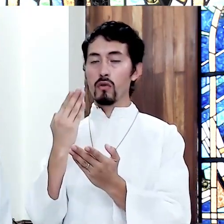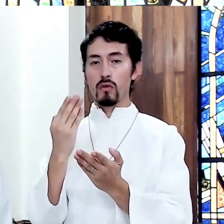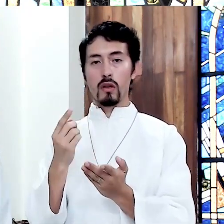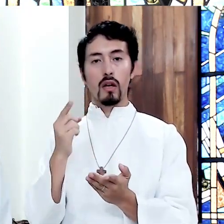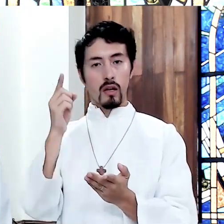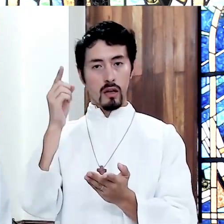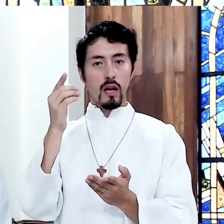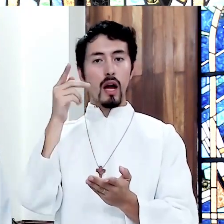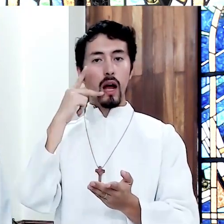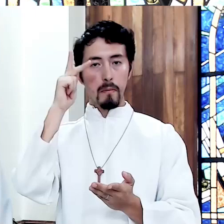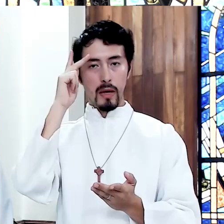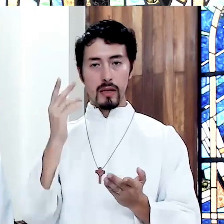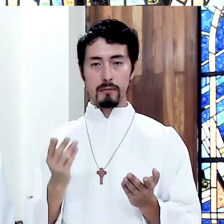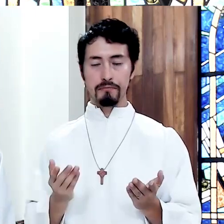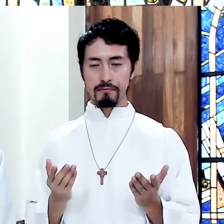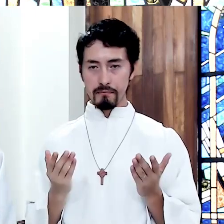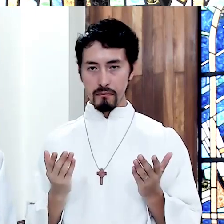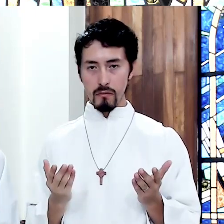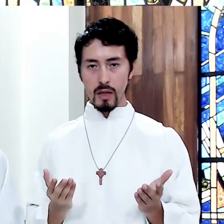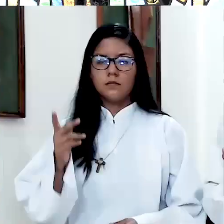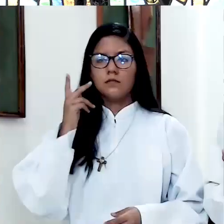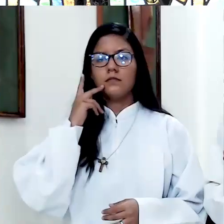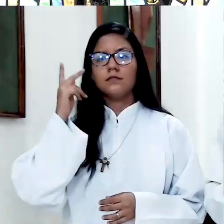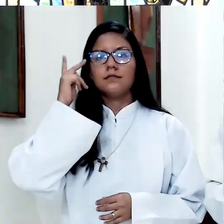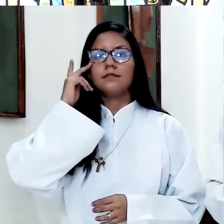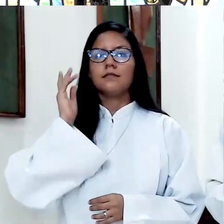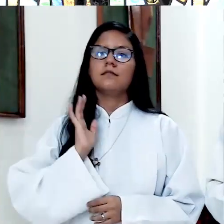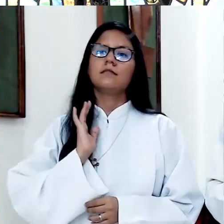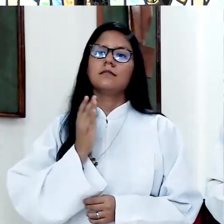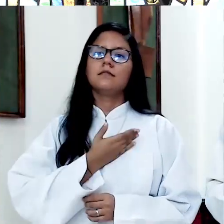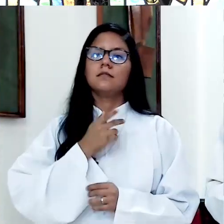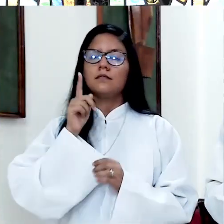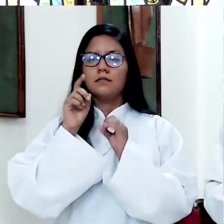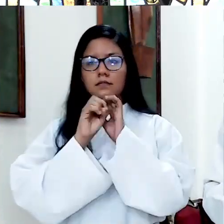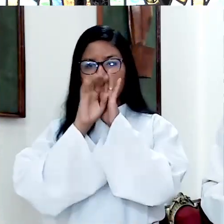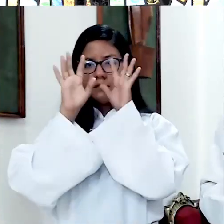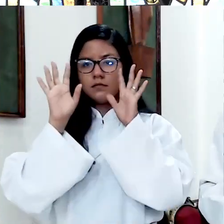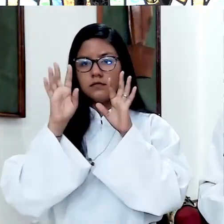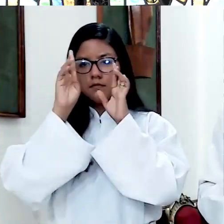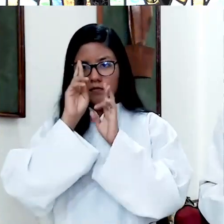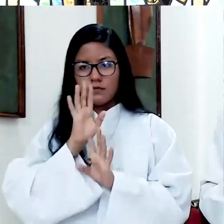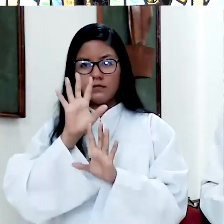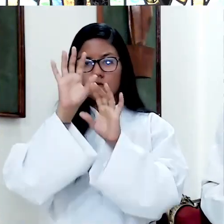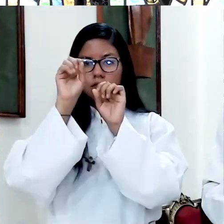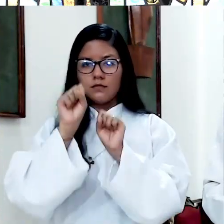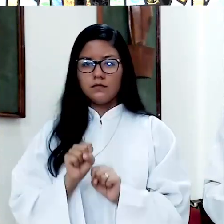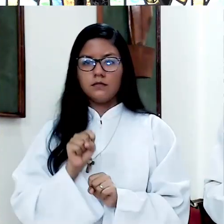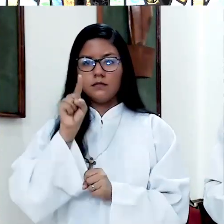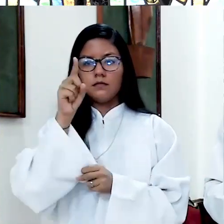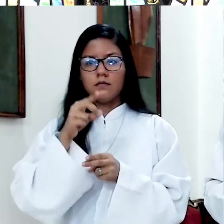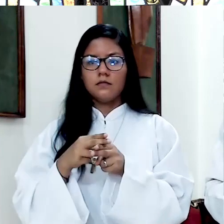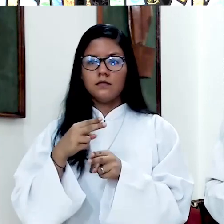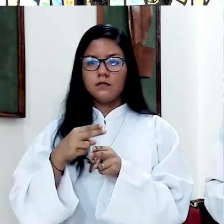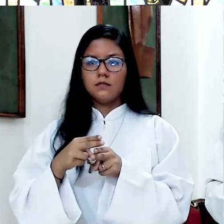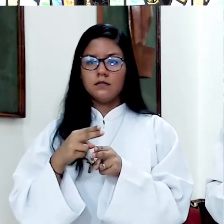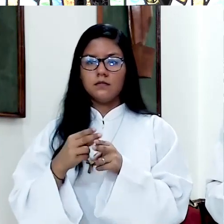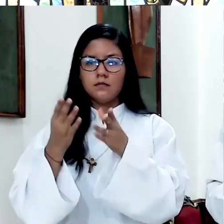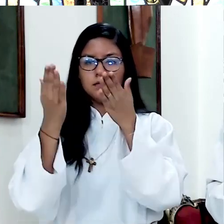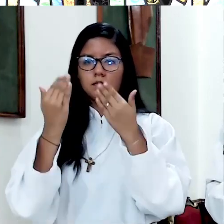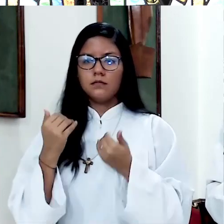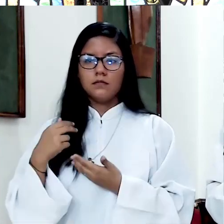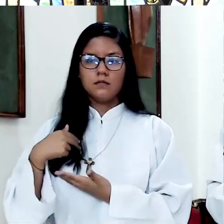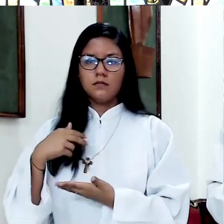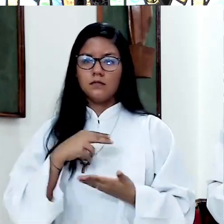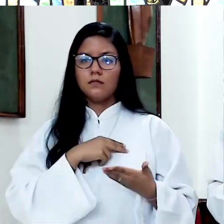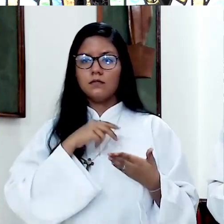palabras. Padre nuestro, que estás en el cielo, santificado sea tu nombre. Venga a nosotros